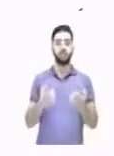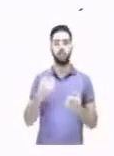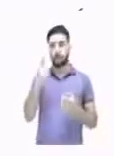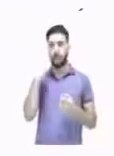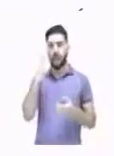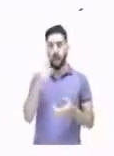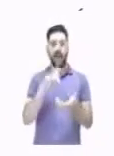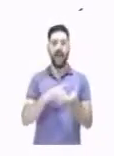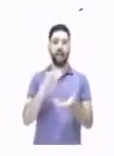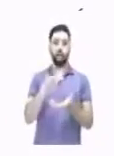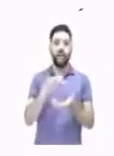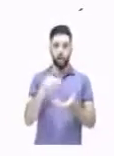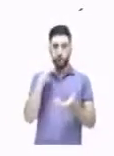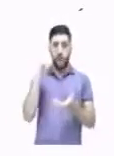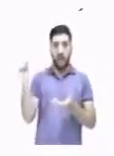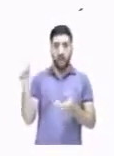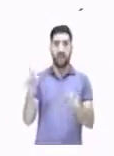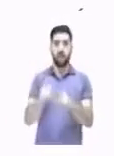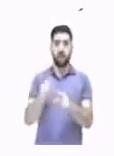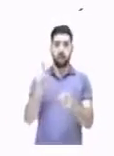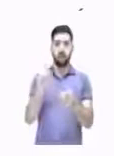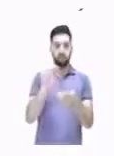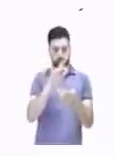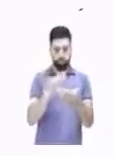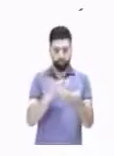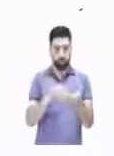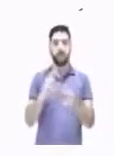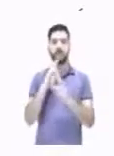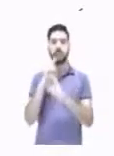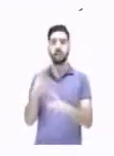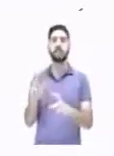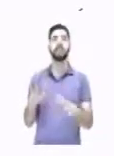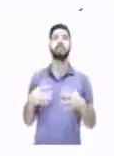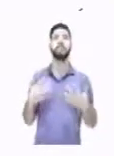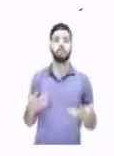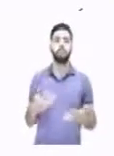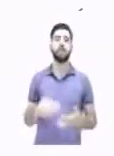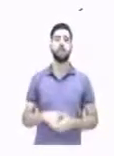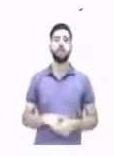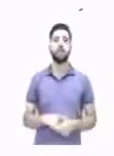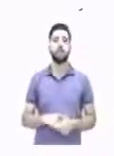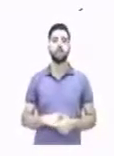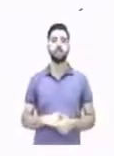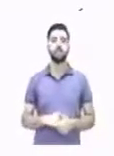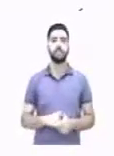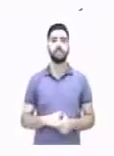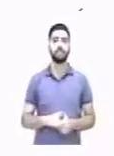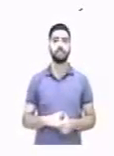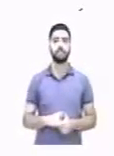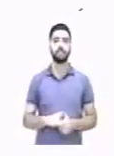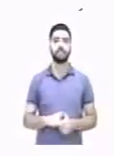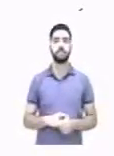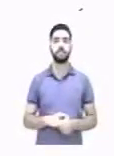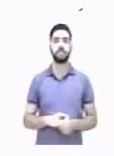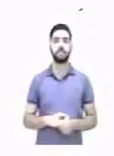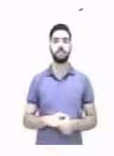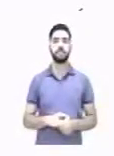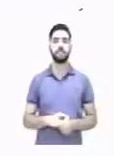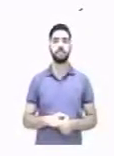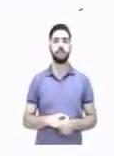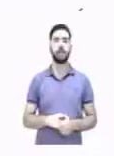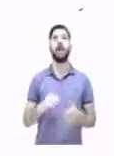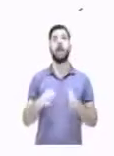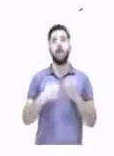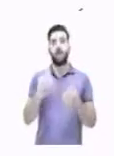Entonces meto ese dato a mi calculadora y me va a quedar que beta es igual a ¿cuánto?